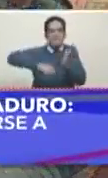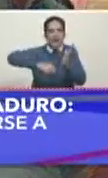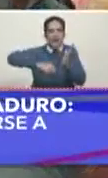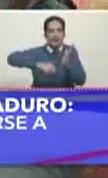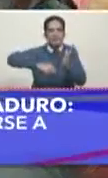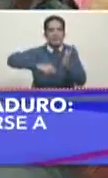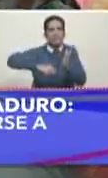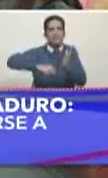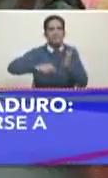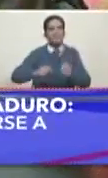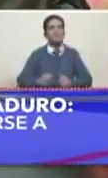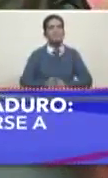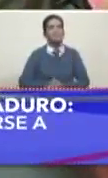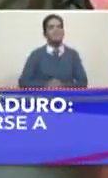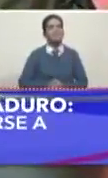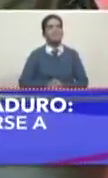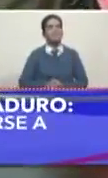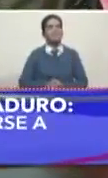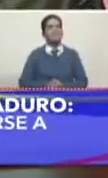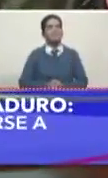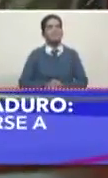Palabra cierta, pues.